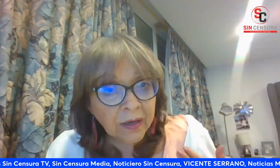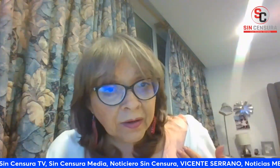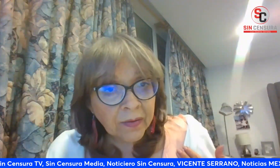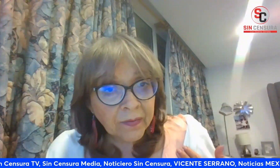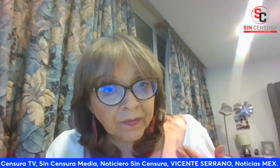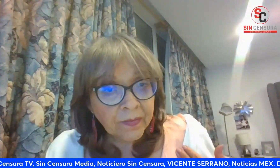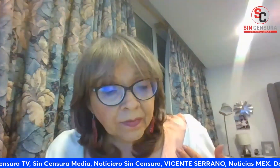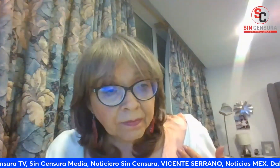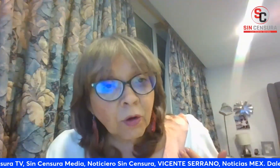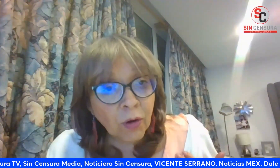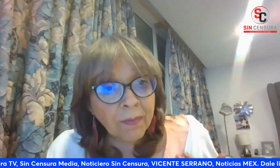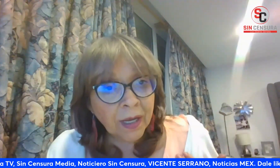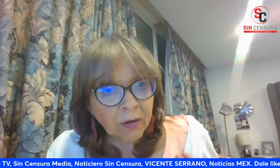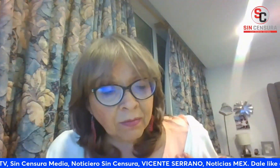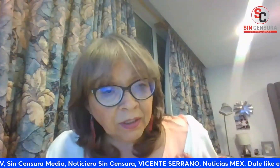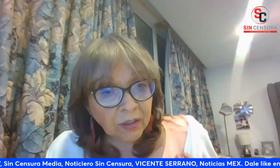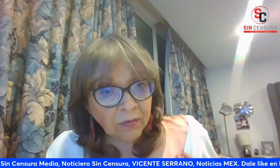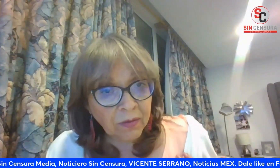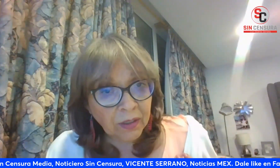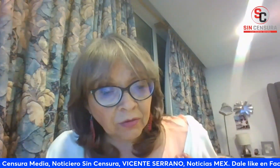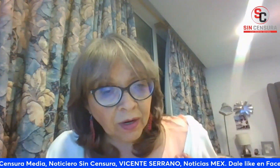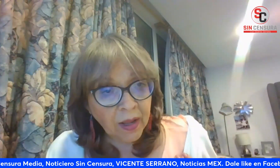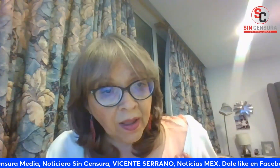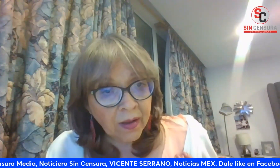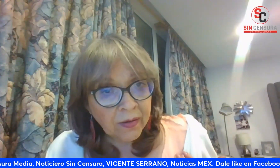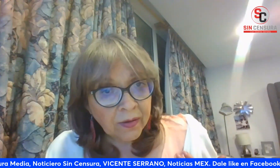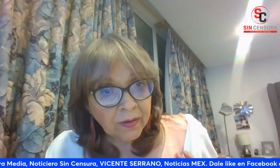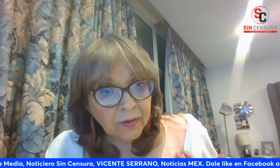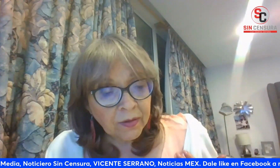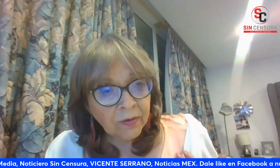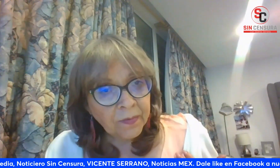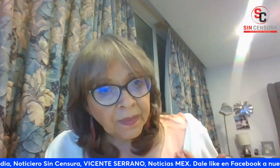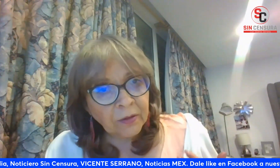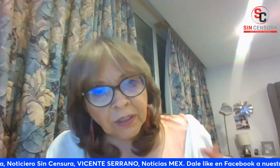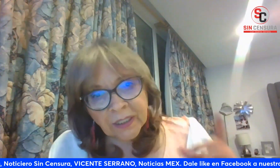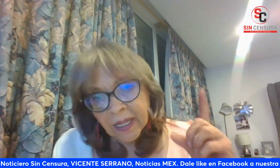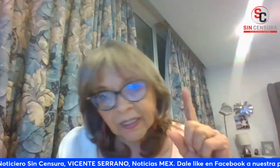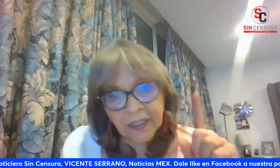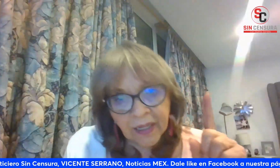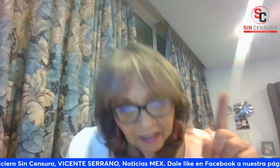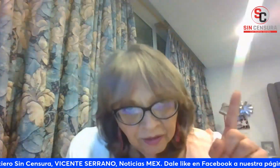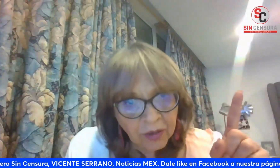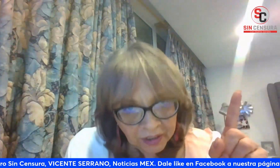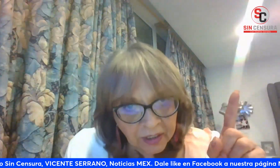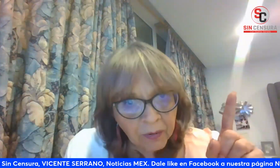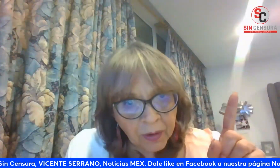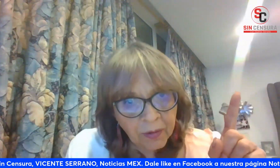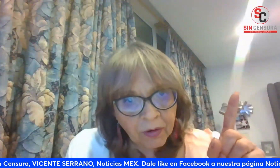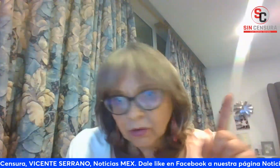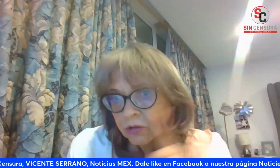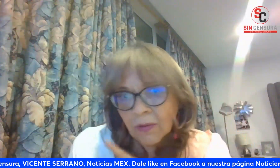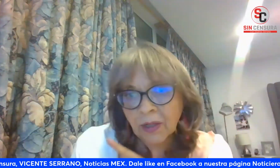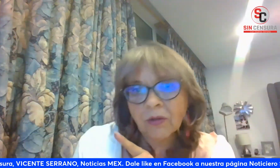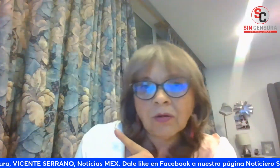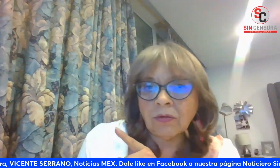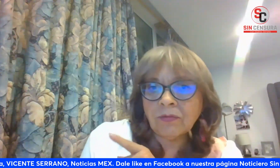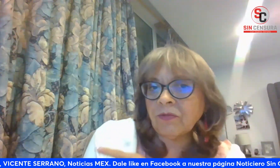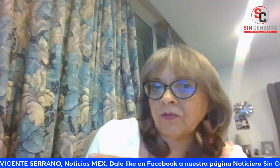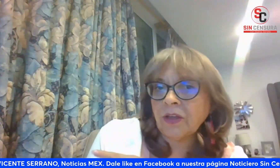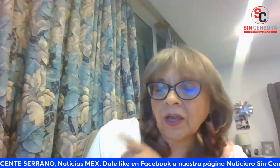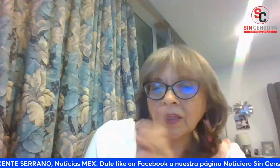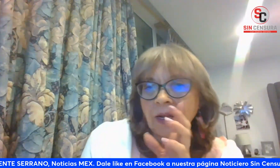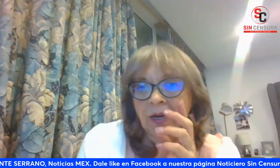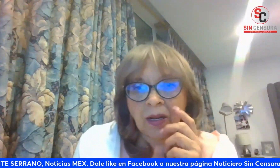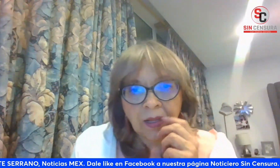llorar. Júrame que no vamos a ser como Venezuela, ¿no? Entonces, eso es gente del pueblo. No te estoy hablando de